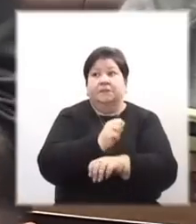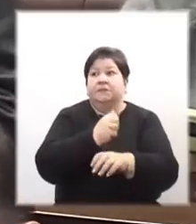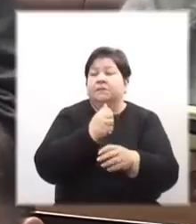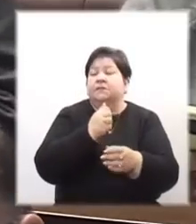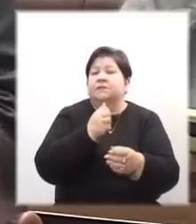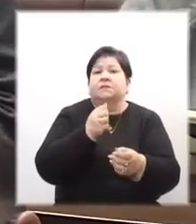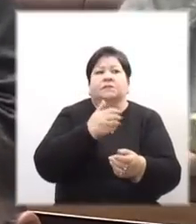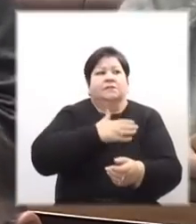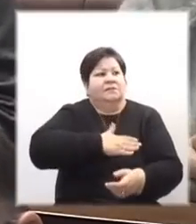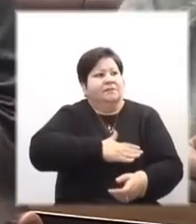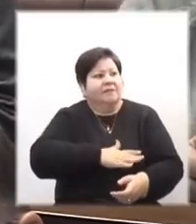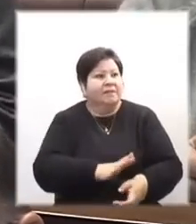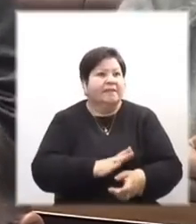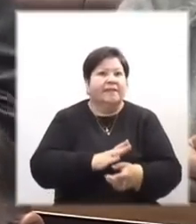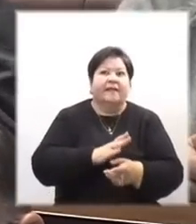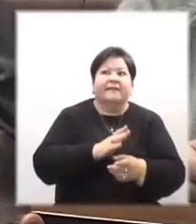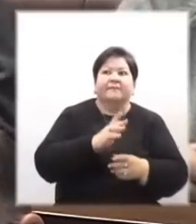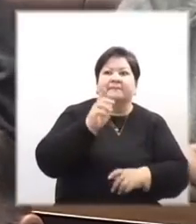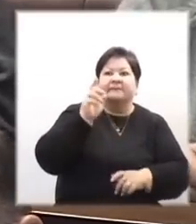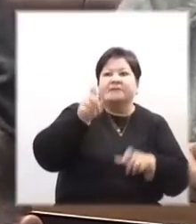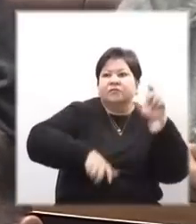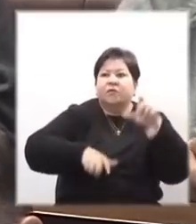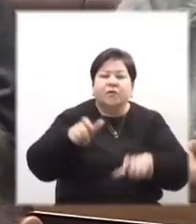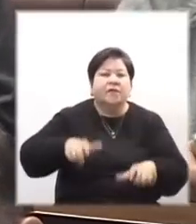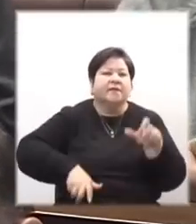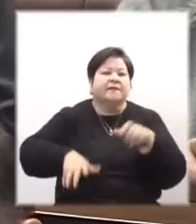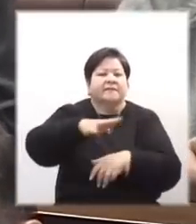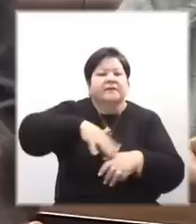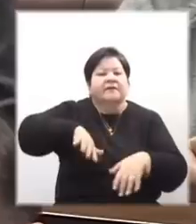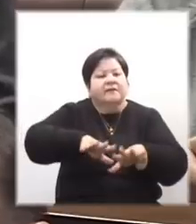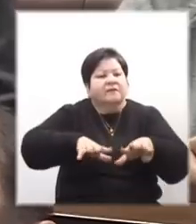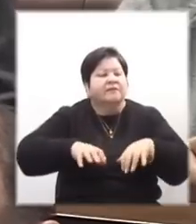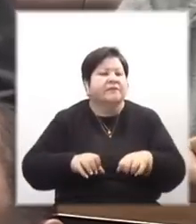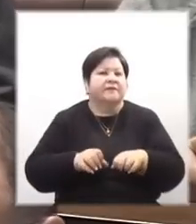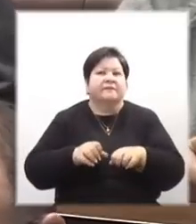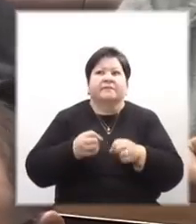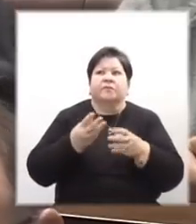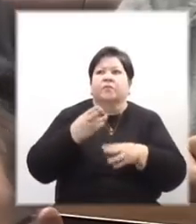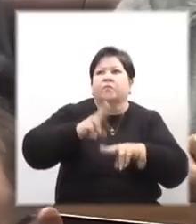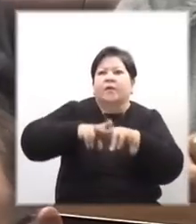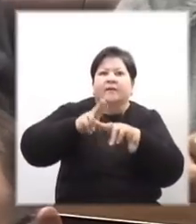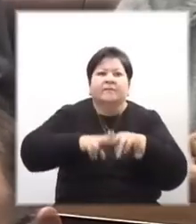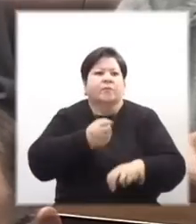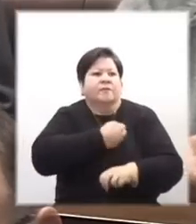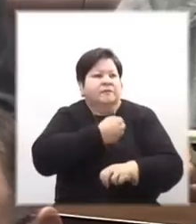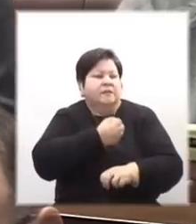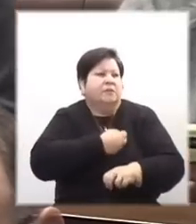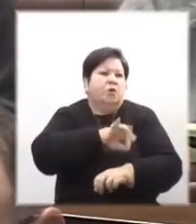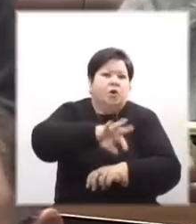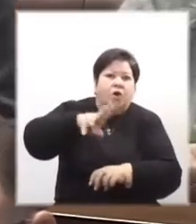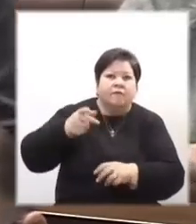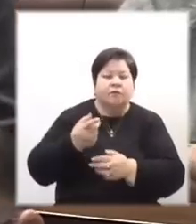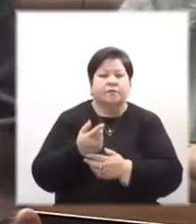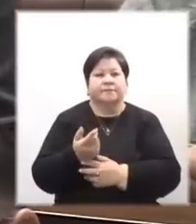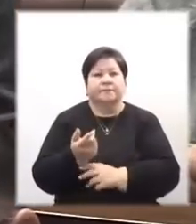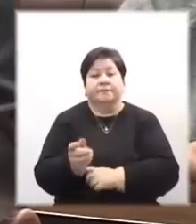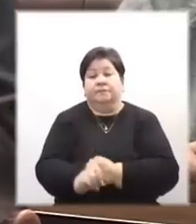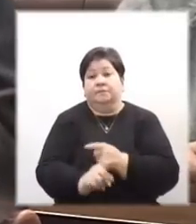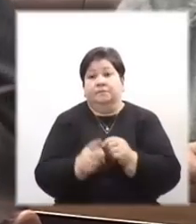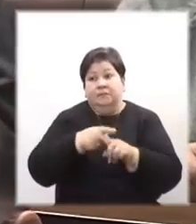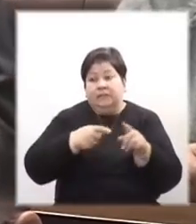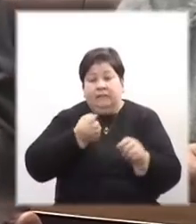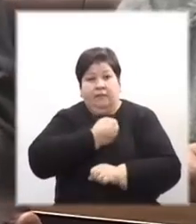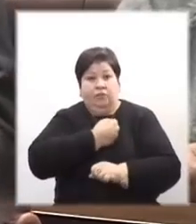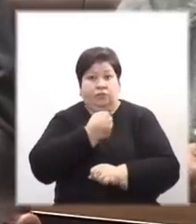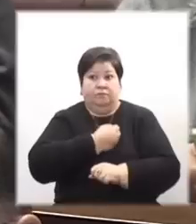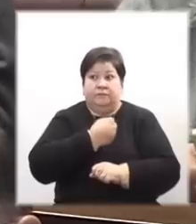tranquilidad a los barrios azotados por la violencia, impactados por las muertes y por los homicidios? Esto quiere decir de que la mitad de los homicidios